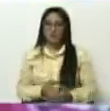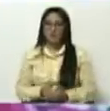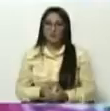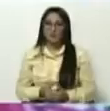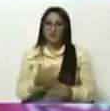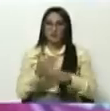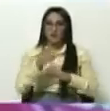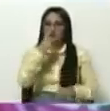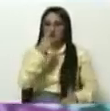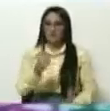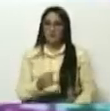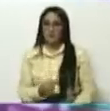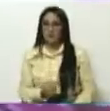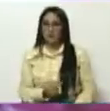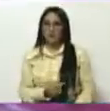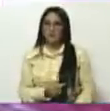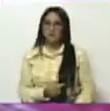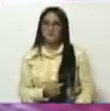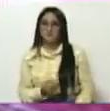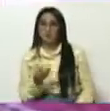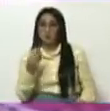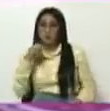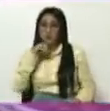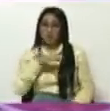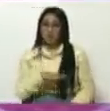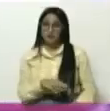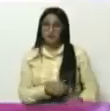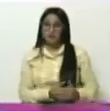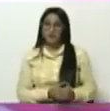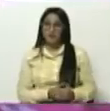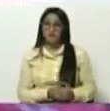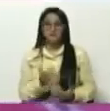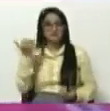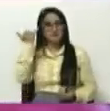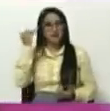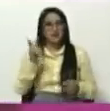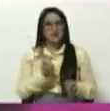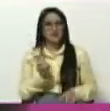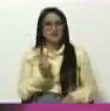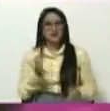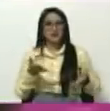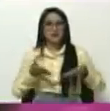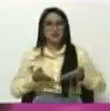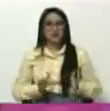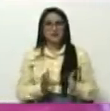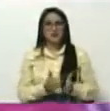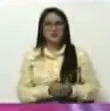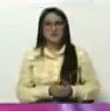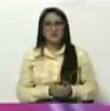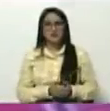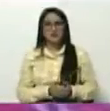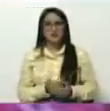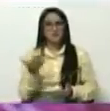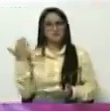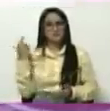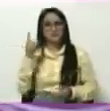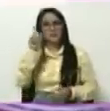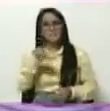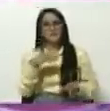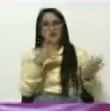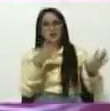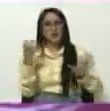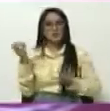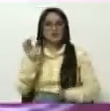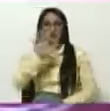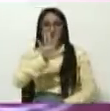Zamora, le ha pasado a muchos. Imaginemos los venezolanos que nacieron por allá por